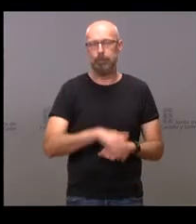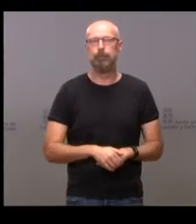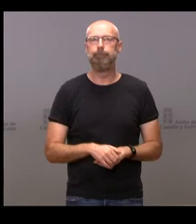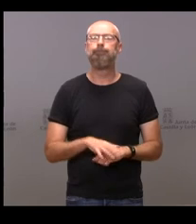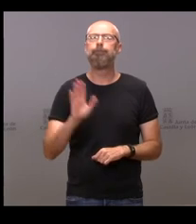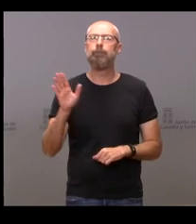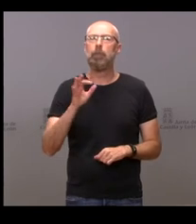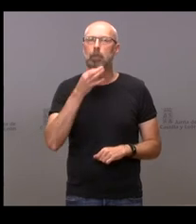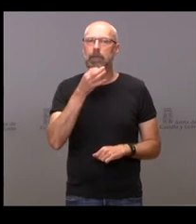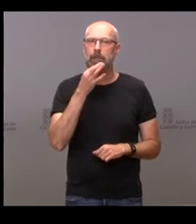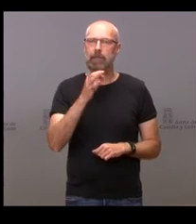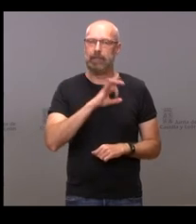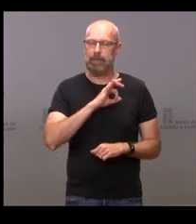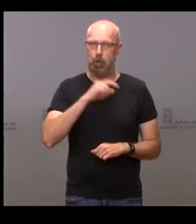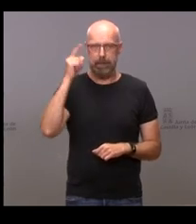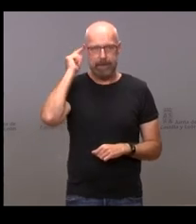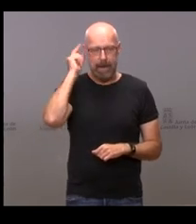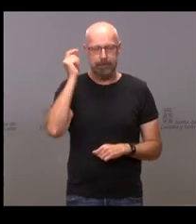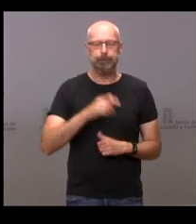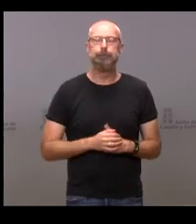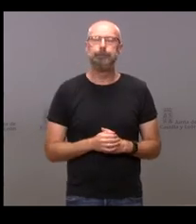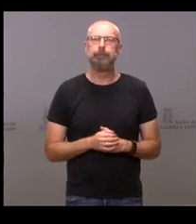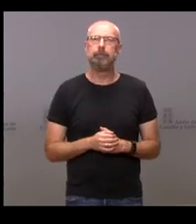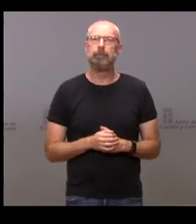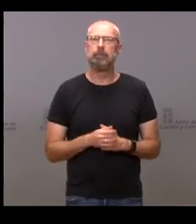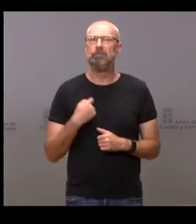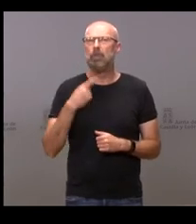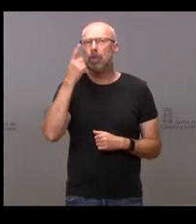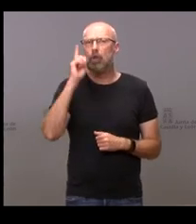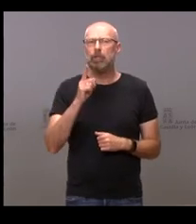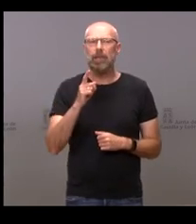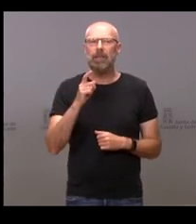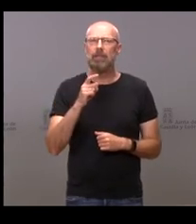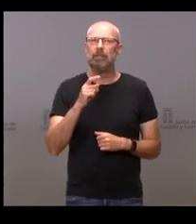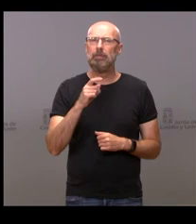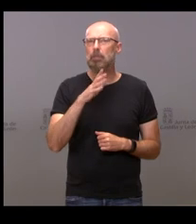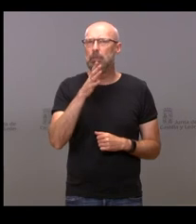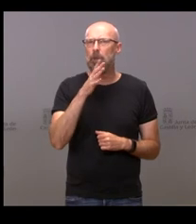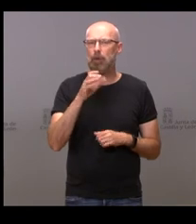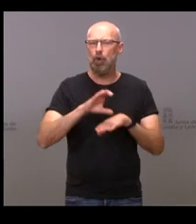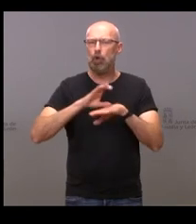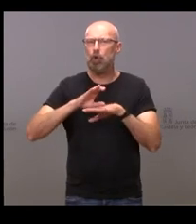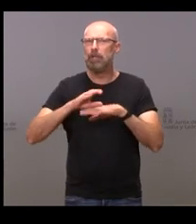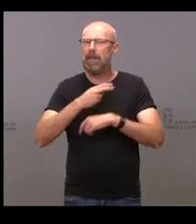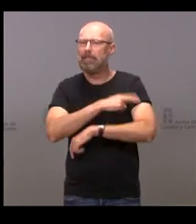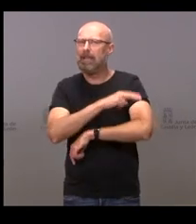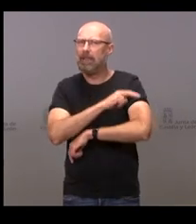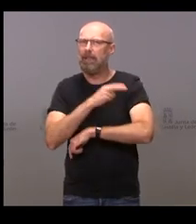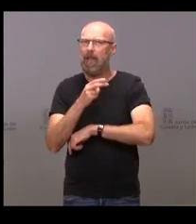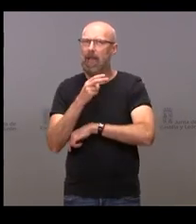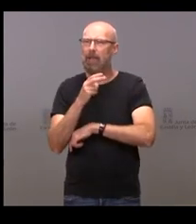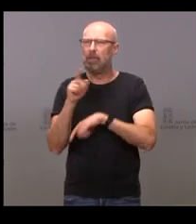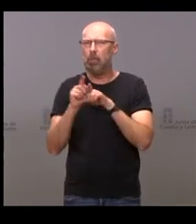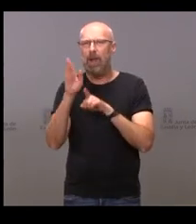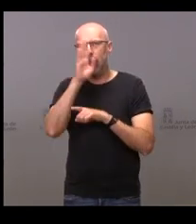tardes, señor Igea. ¿No es la razón por la cual no sale mucho ahora la consejera de Sanidad, si la tiene un poquito escondida